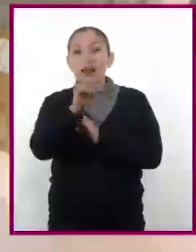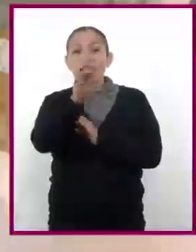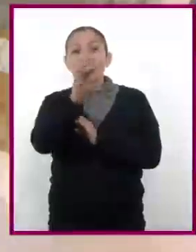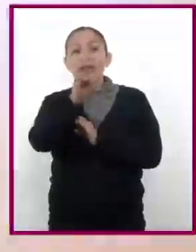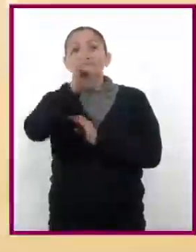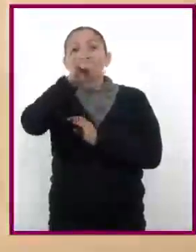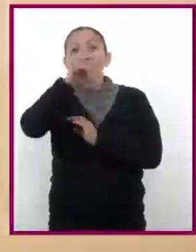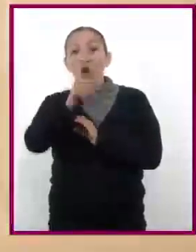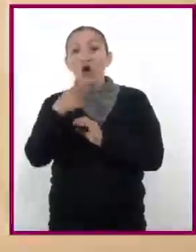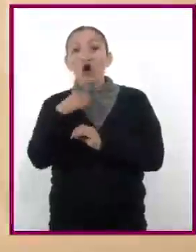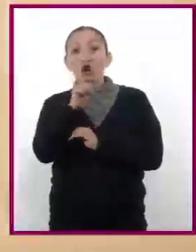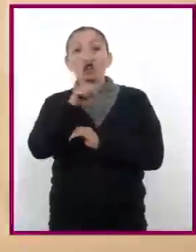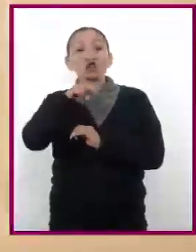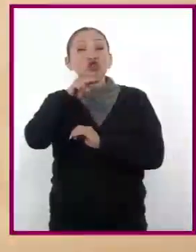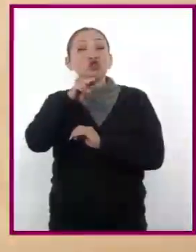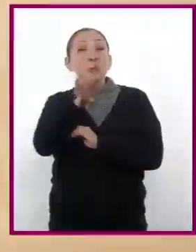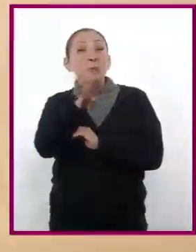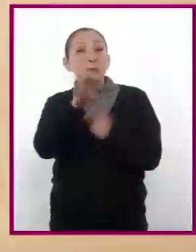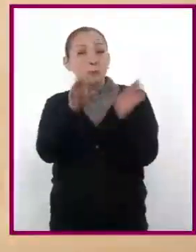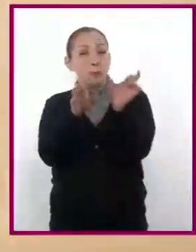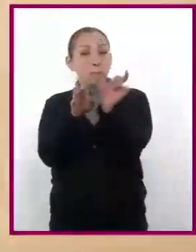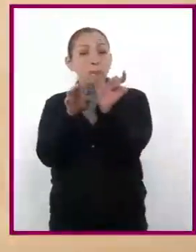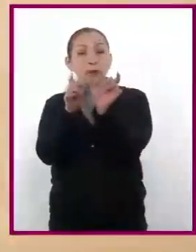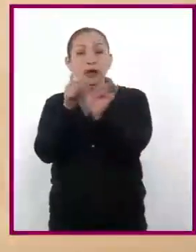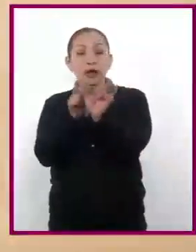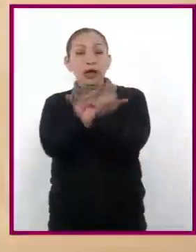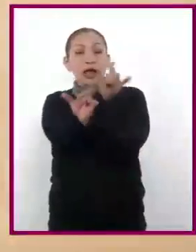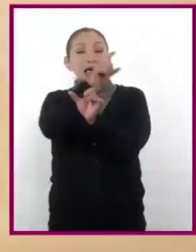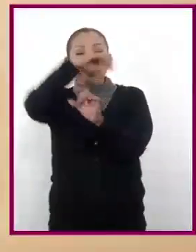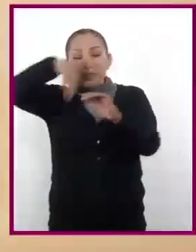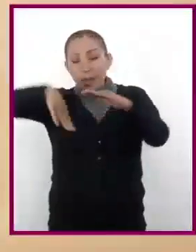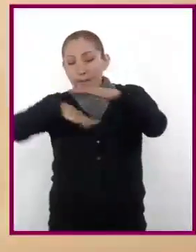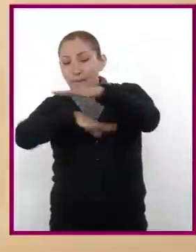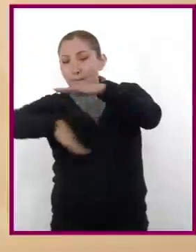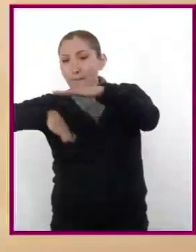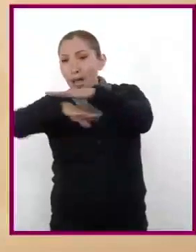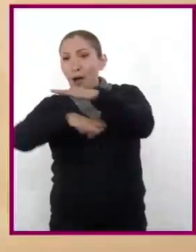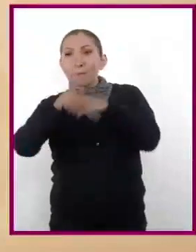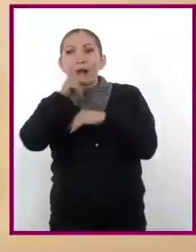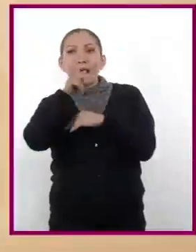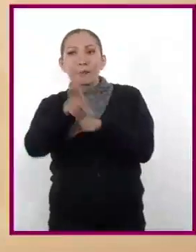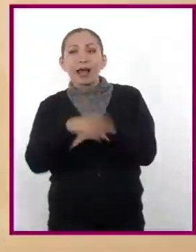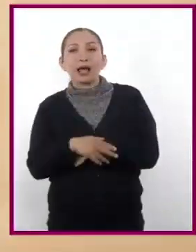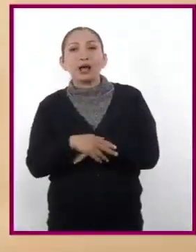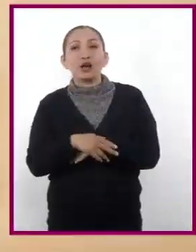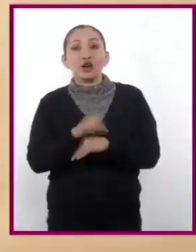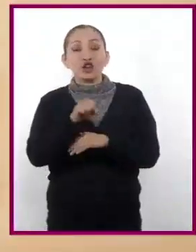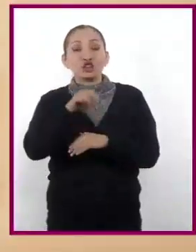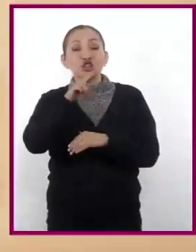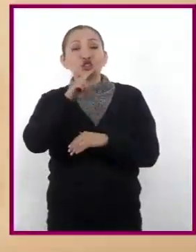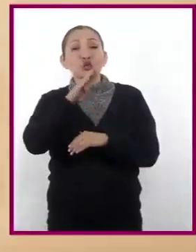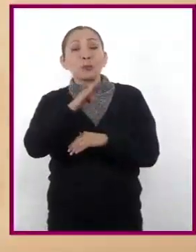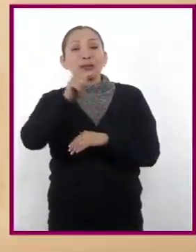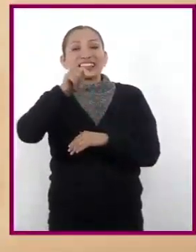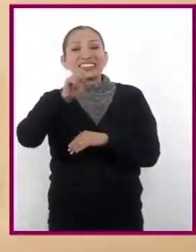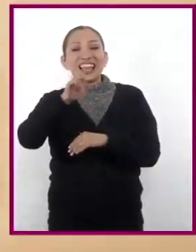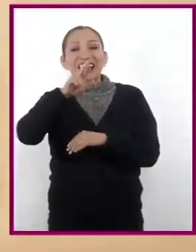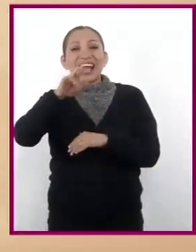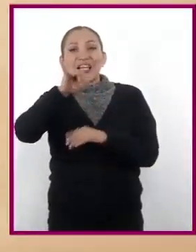es el complemento sub, que significa debajo de, usado en palabras como subterráneo